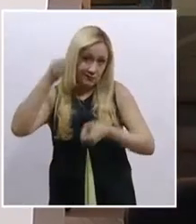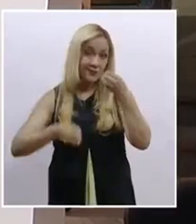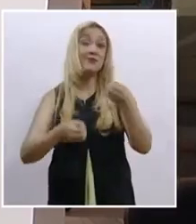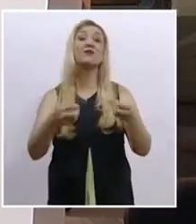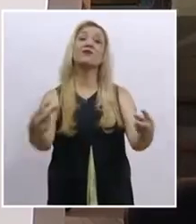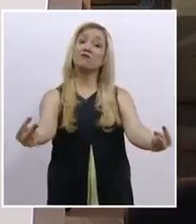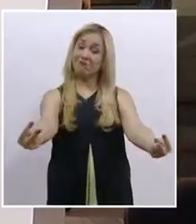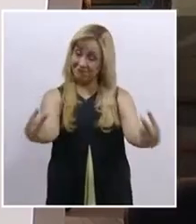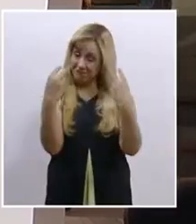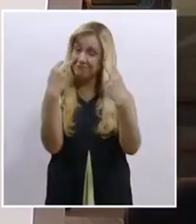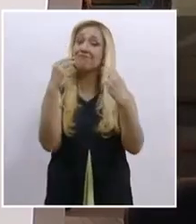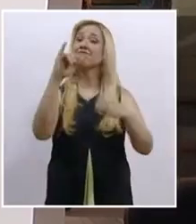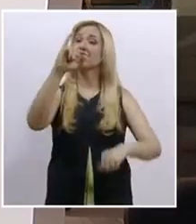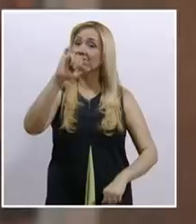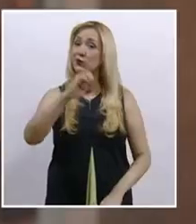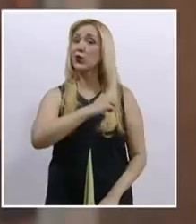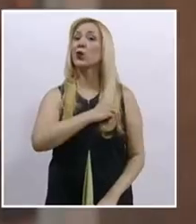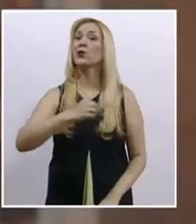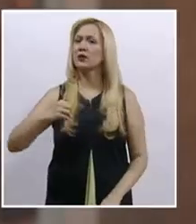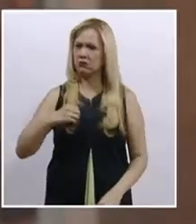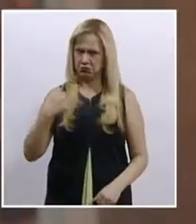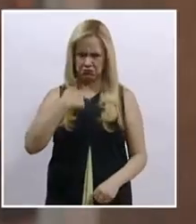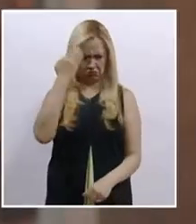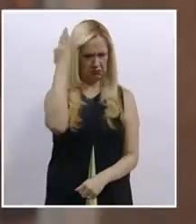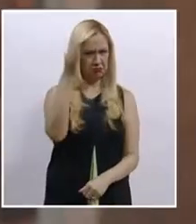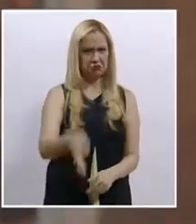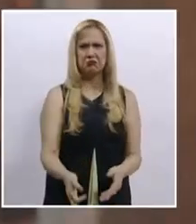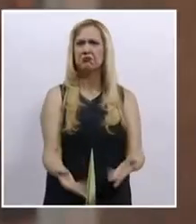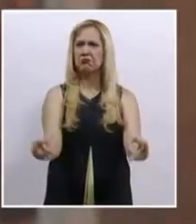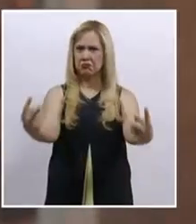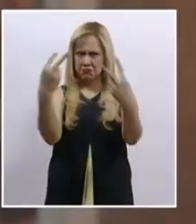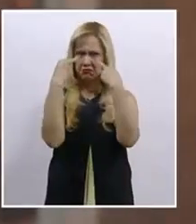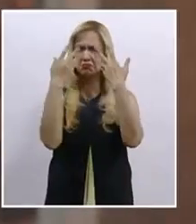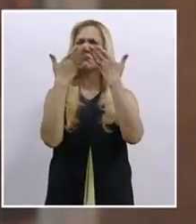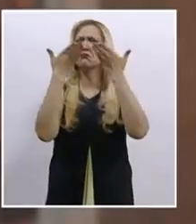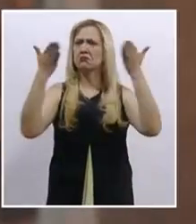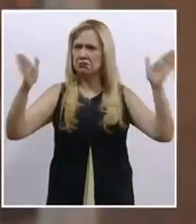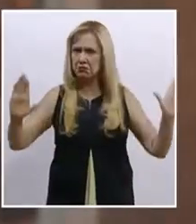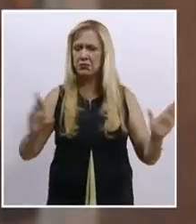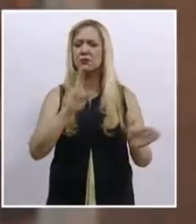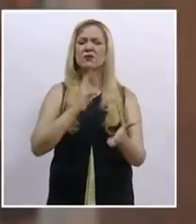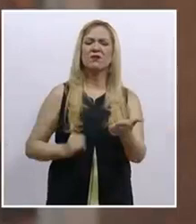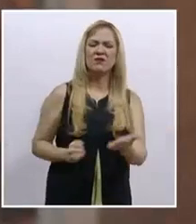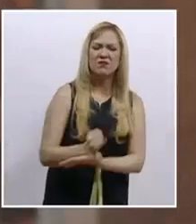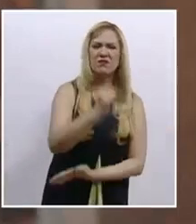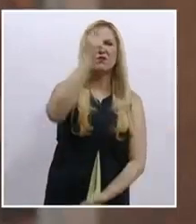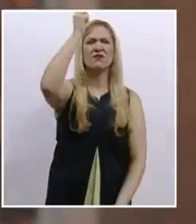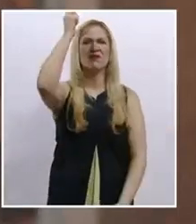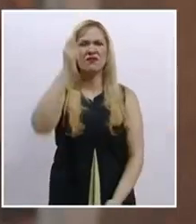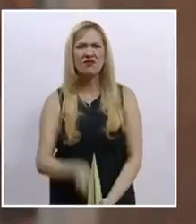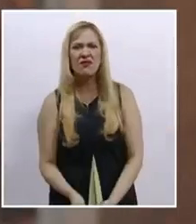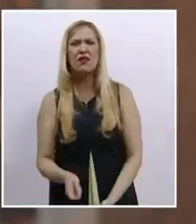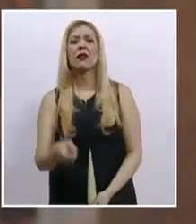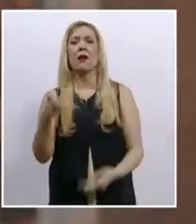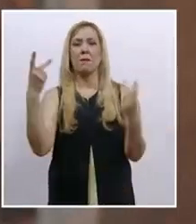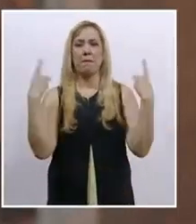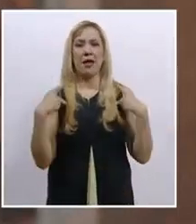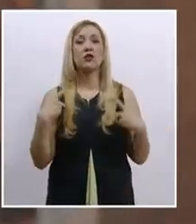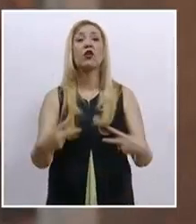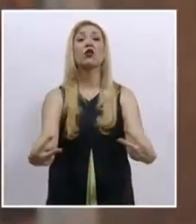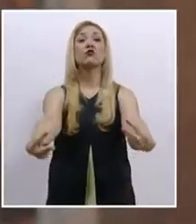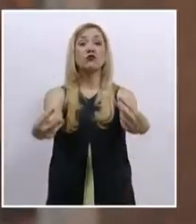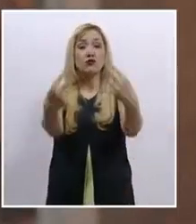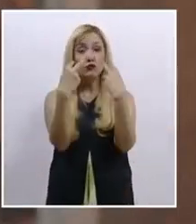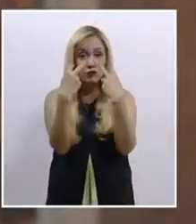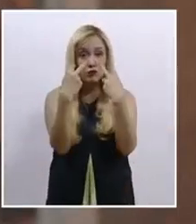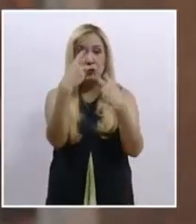y por supuesto estamos abiertos al escrutinio. Todas nuestras decisiones se toman frente a la gente.